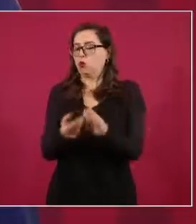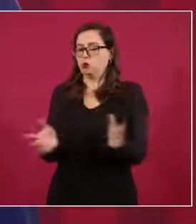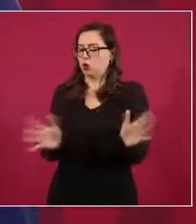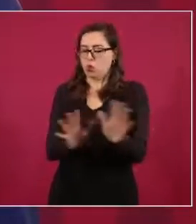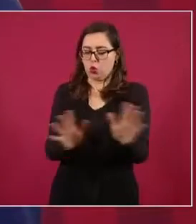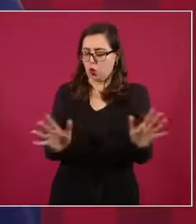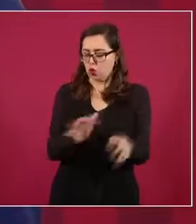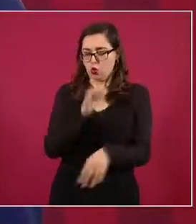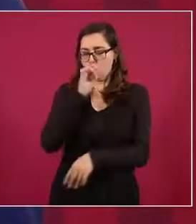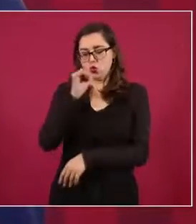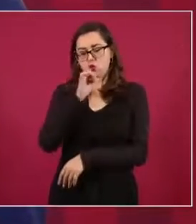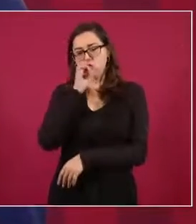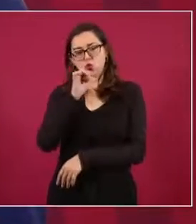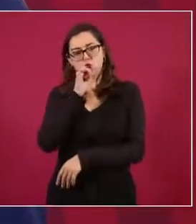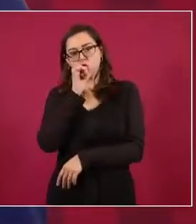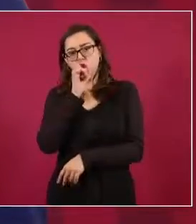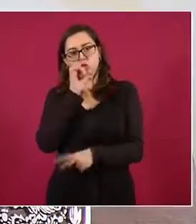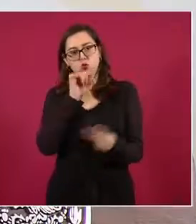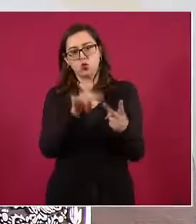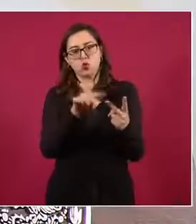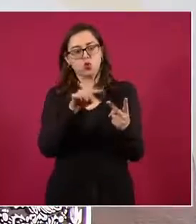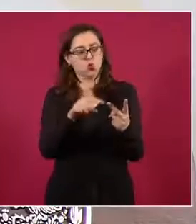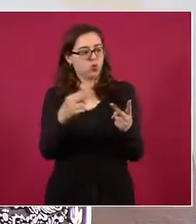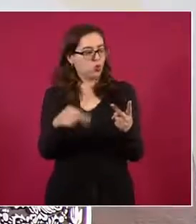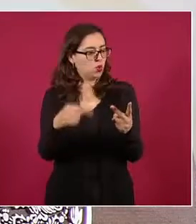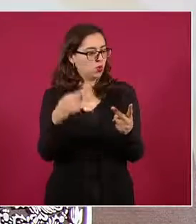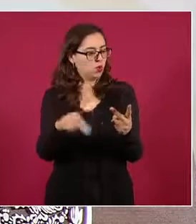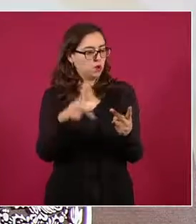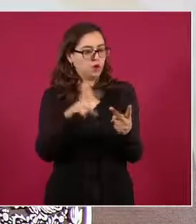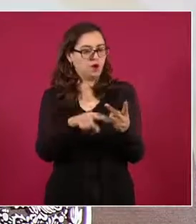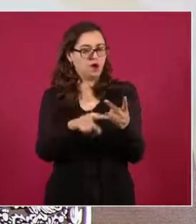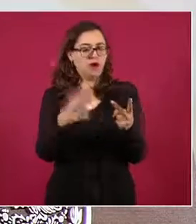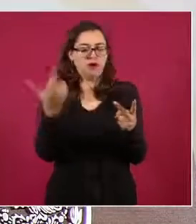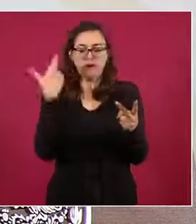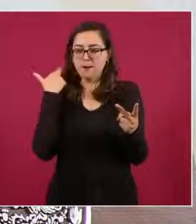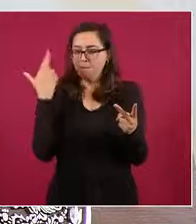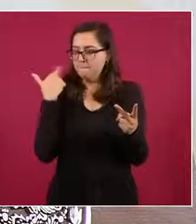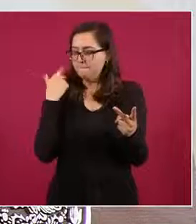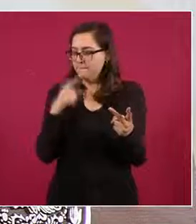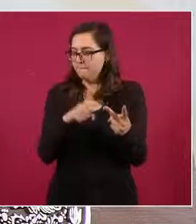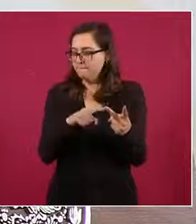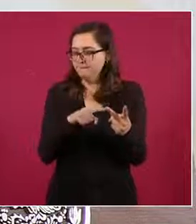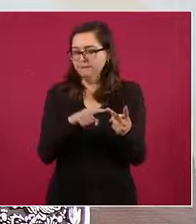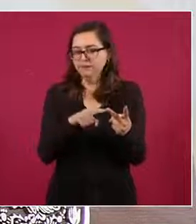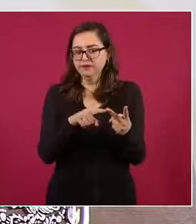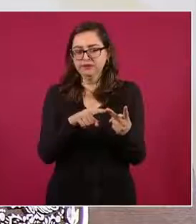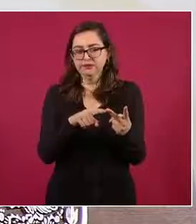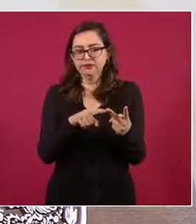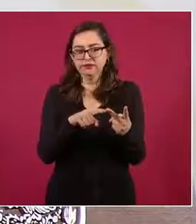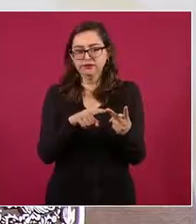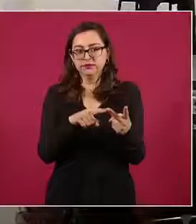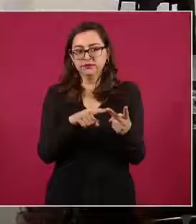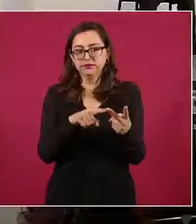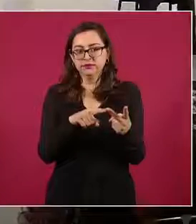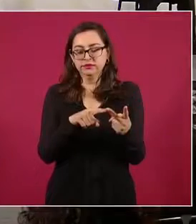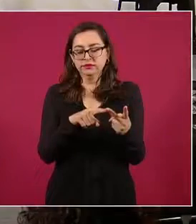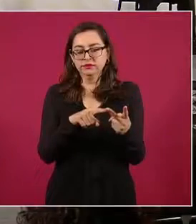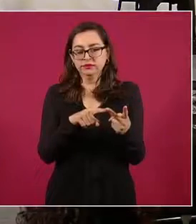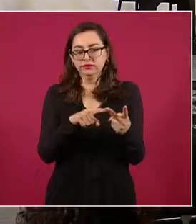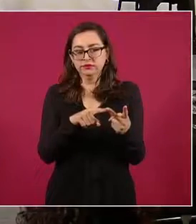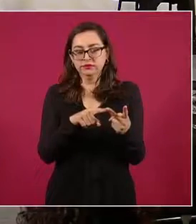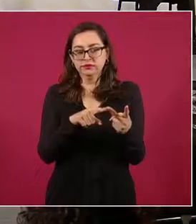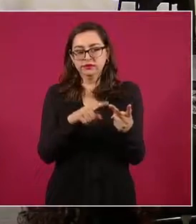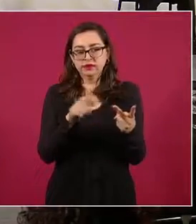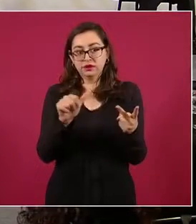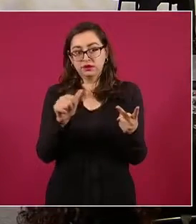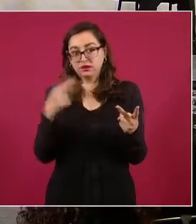¿Cómo se llama? No, el del programa de radio, que se enojó porque… No, el